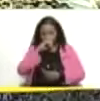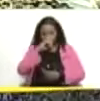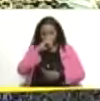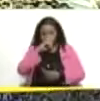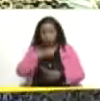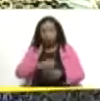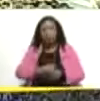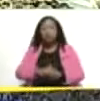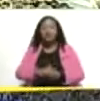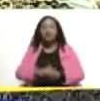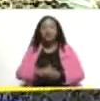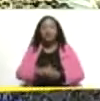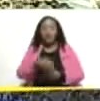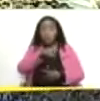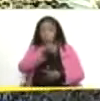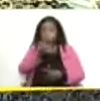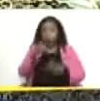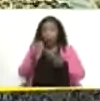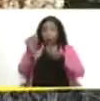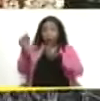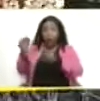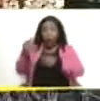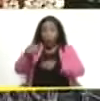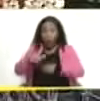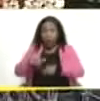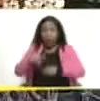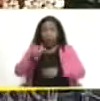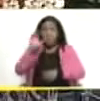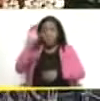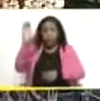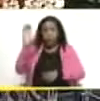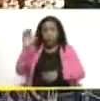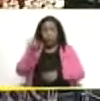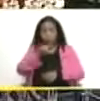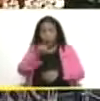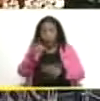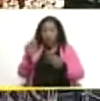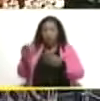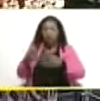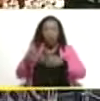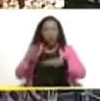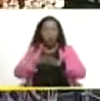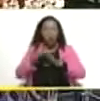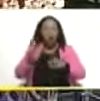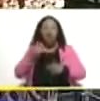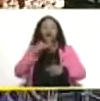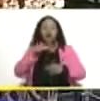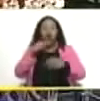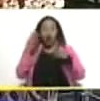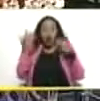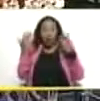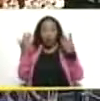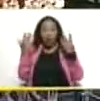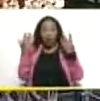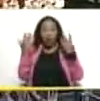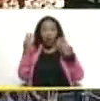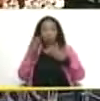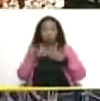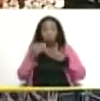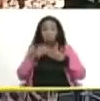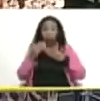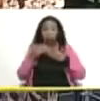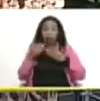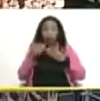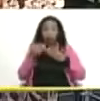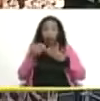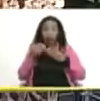lo que ustedes le han dado a la patria. Y se lo han dado porque ustedes tenían a manos llenas dólares en las manos